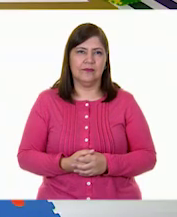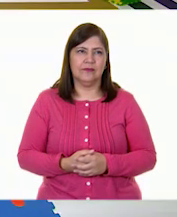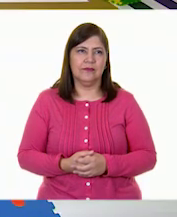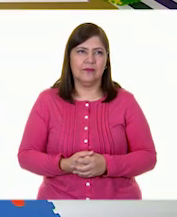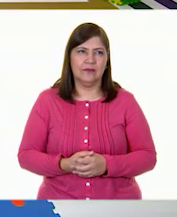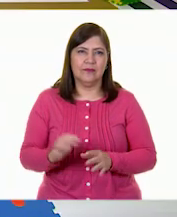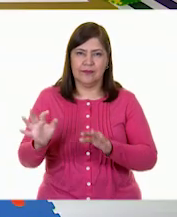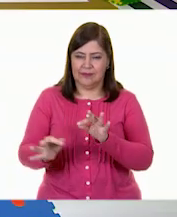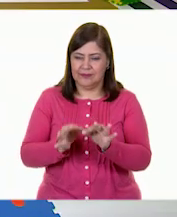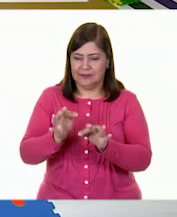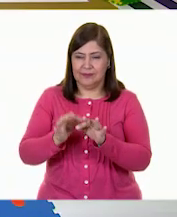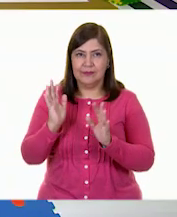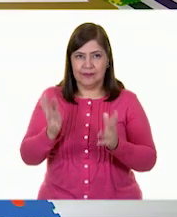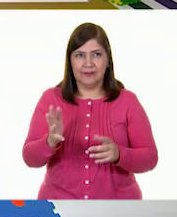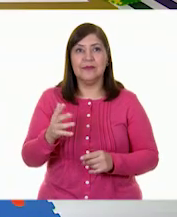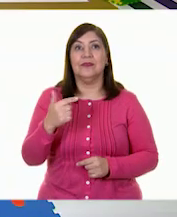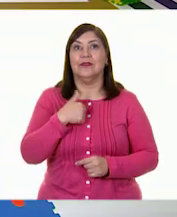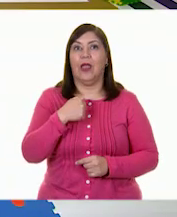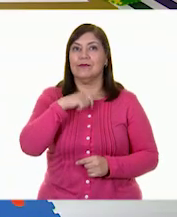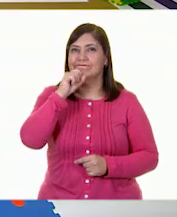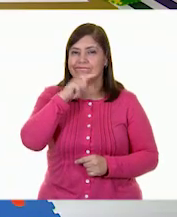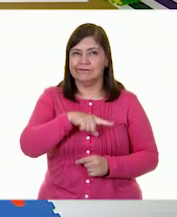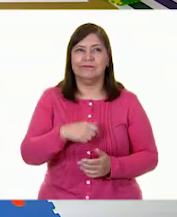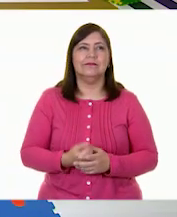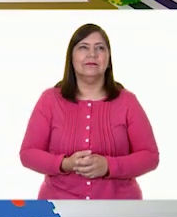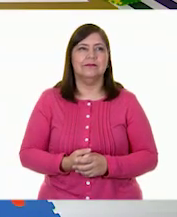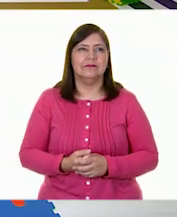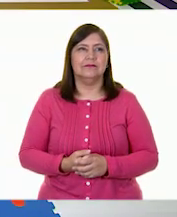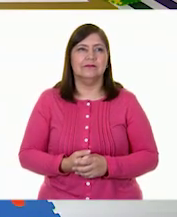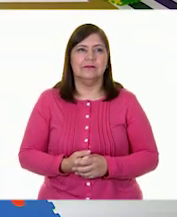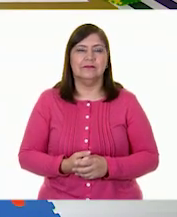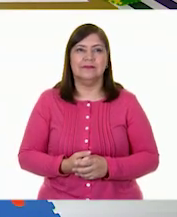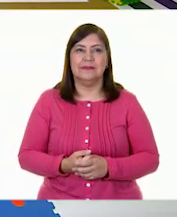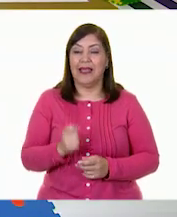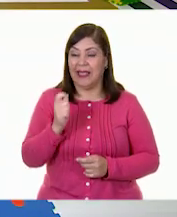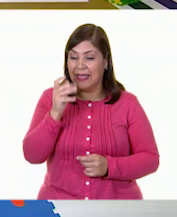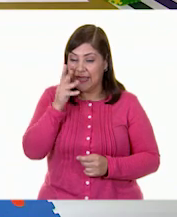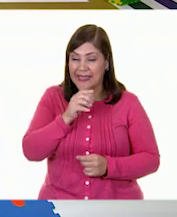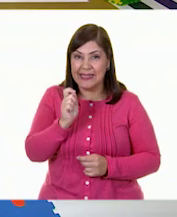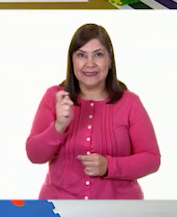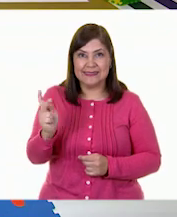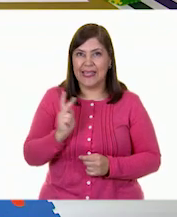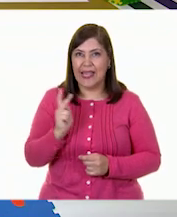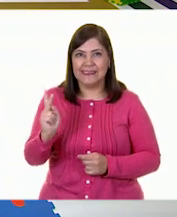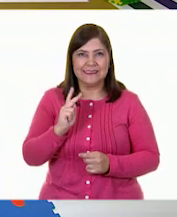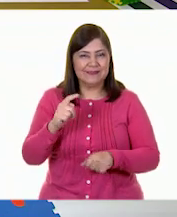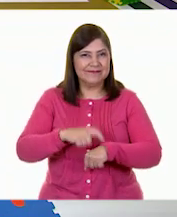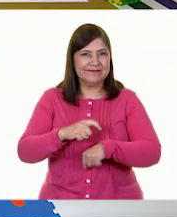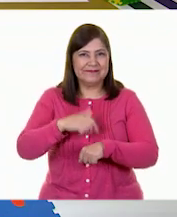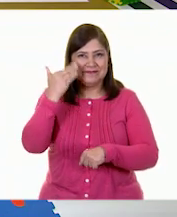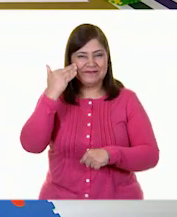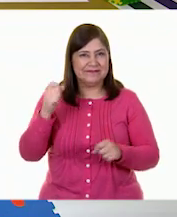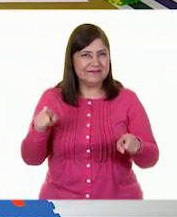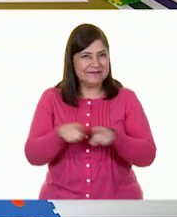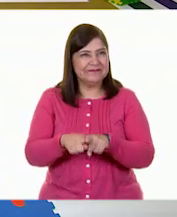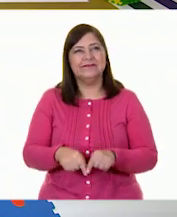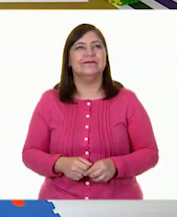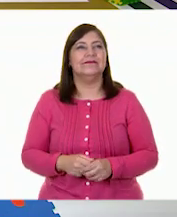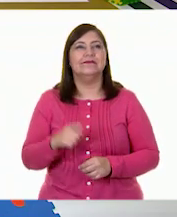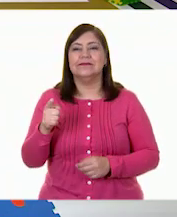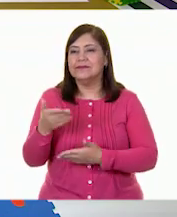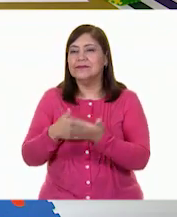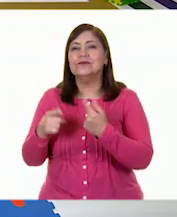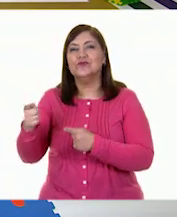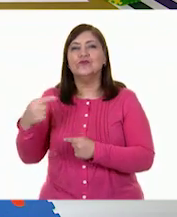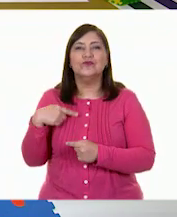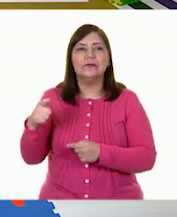Ajá. Listo. Yo también. Uy, casi al mismo tiempo, Mariana. A ver. ¿Quién quieres que comparta? Usted, maestra,